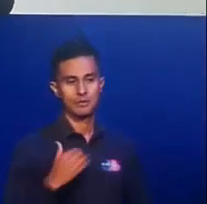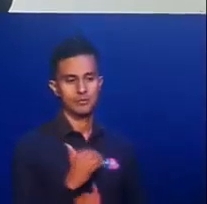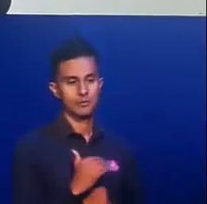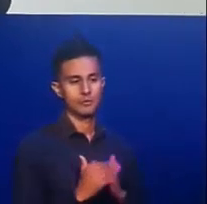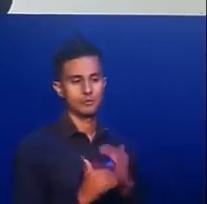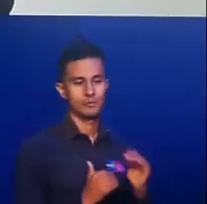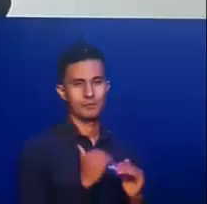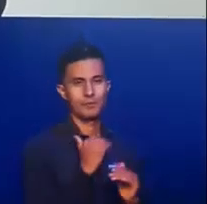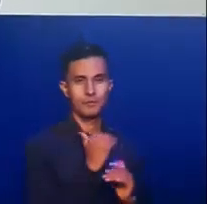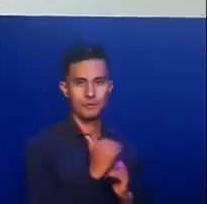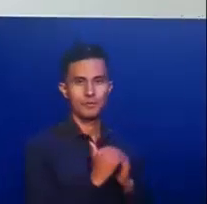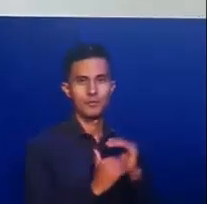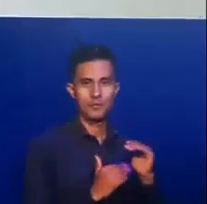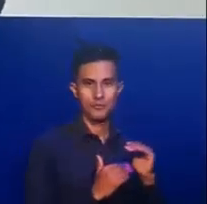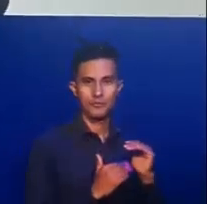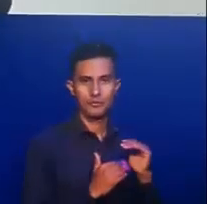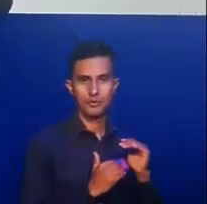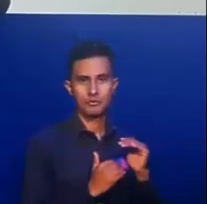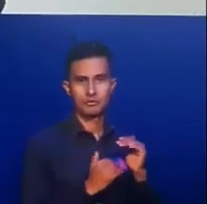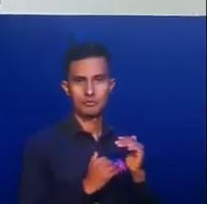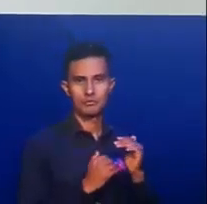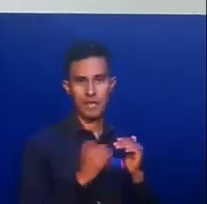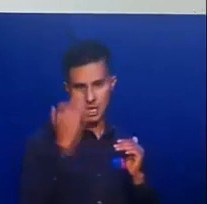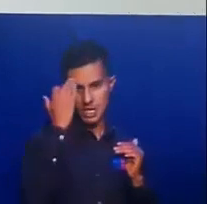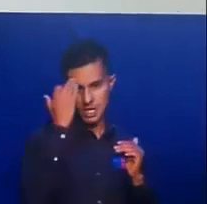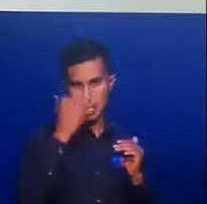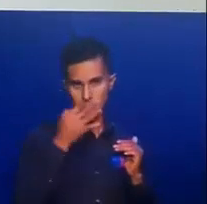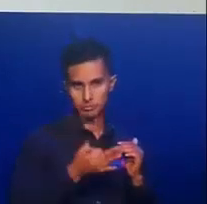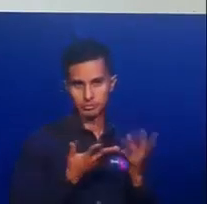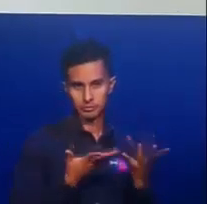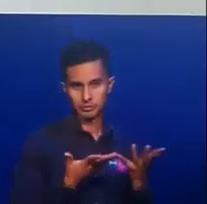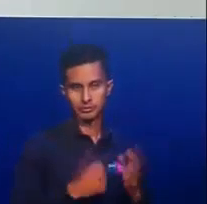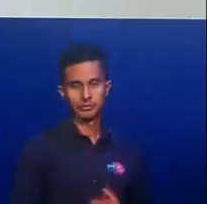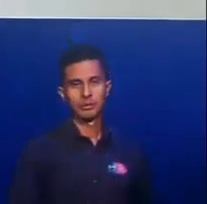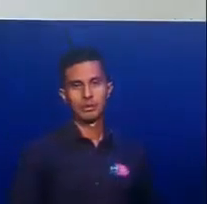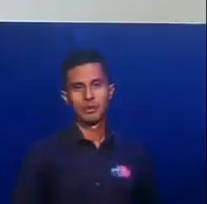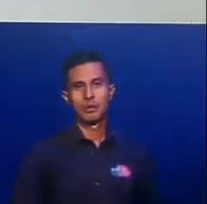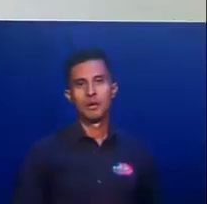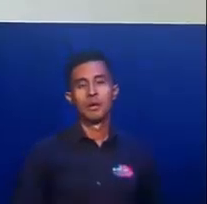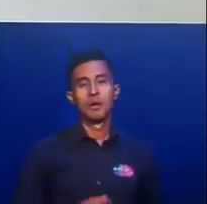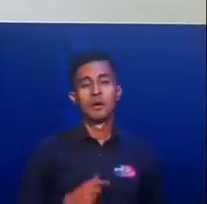poco a poco, en su momento adecuado, se podrá estar trabajando de esta manera. Por lo pronto y en